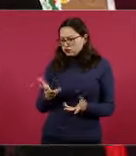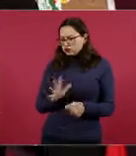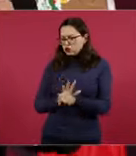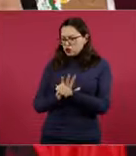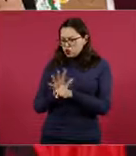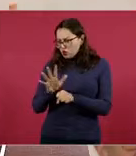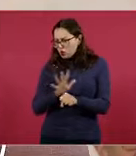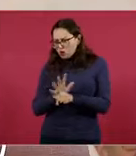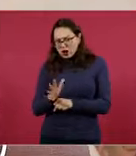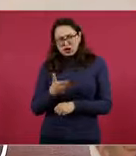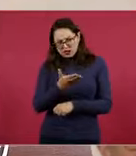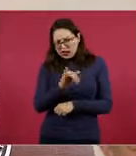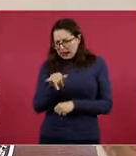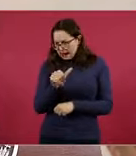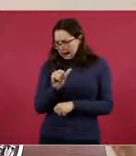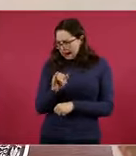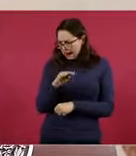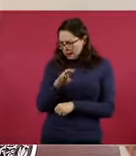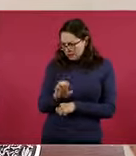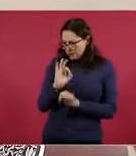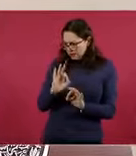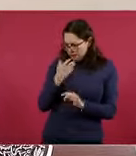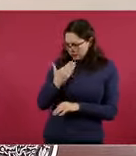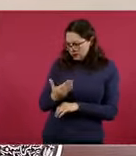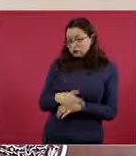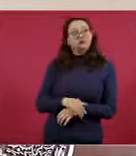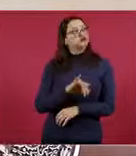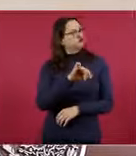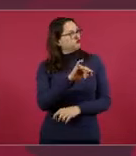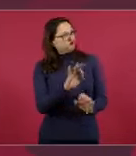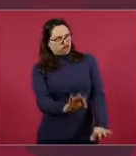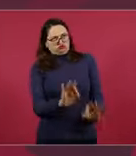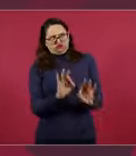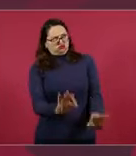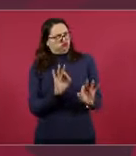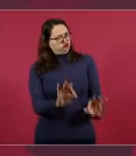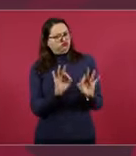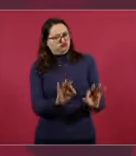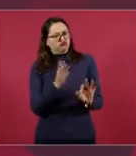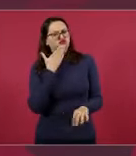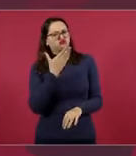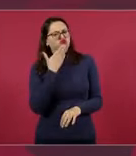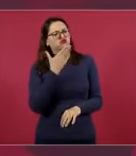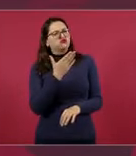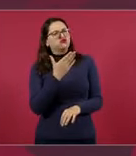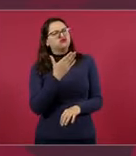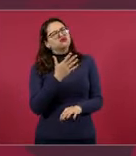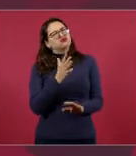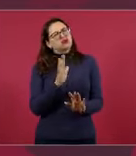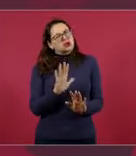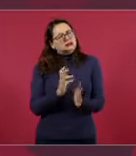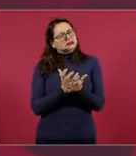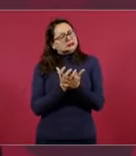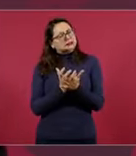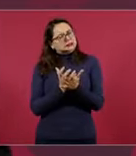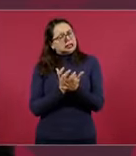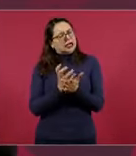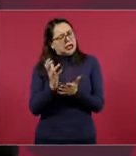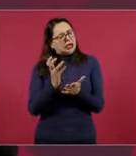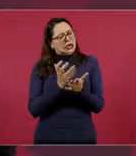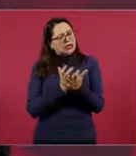¿Cómo ves a Jaime? Bien, ¿no? Muy bien. Un poco exagerado, papá, en eso de que va a